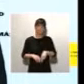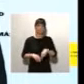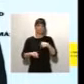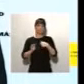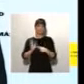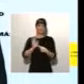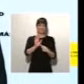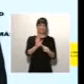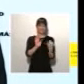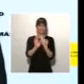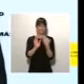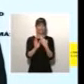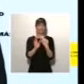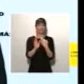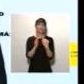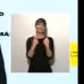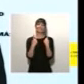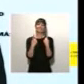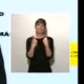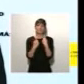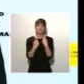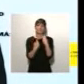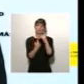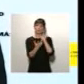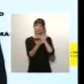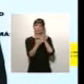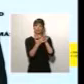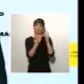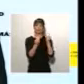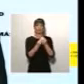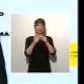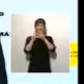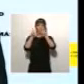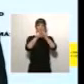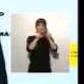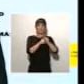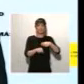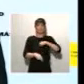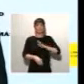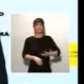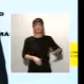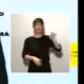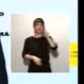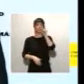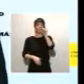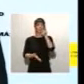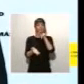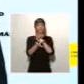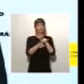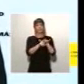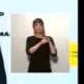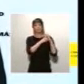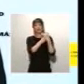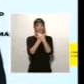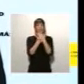necesario ponernos en contacto con las distintas empresas españolas que se encontraban en situación de poder